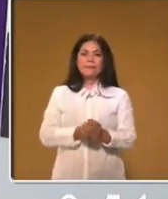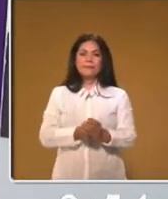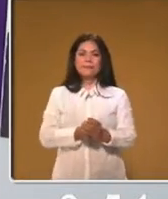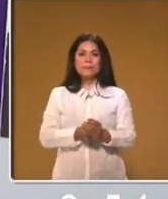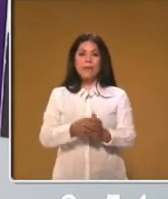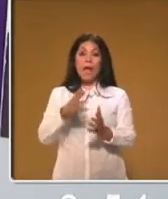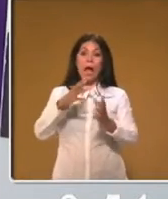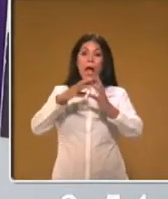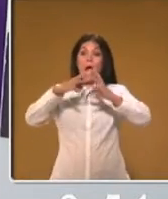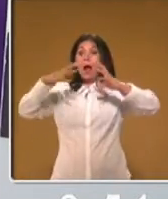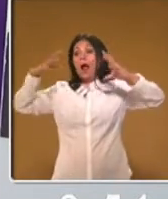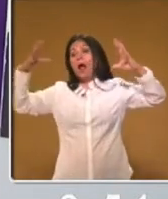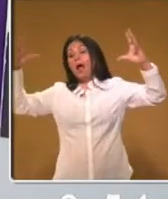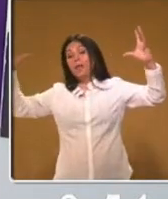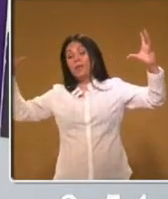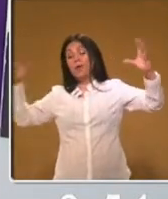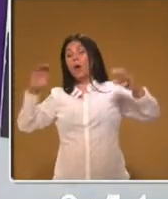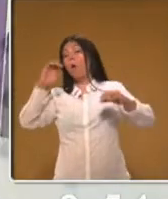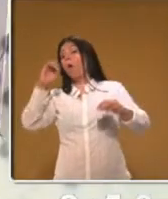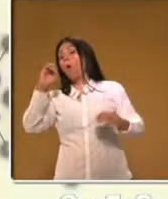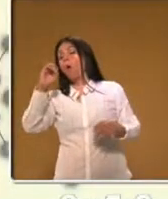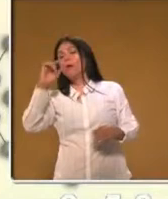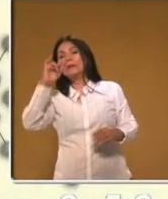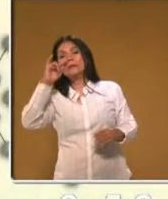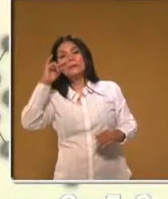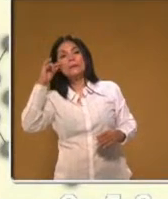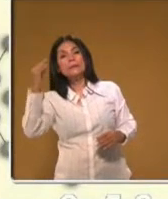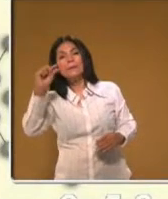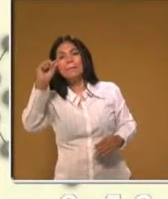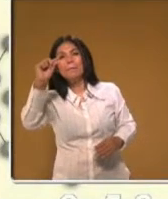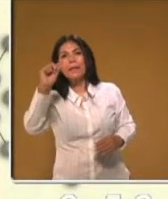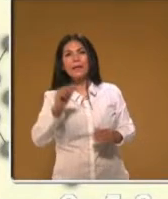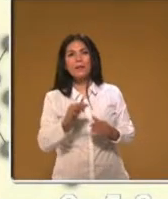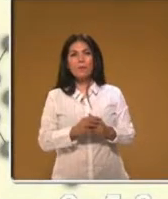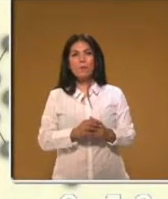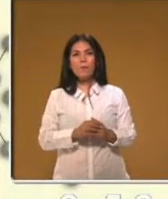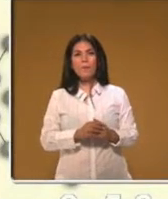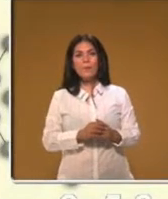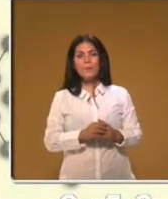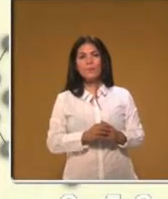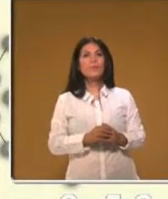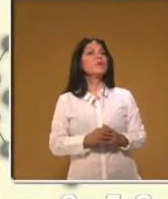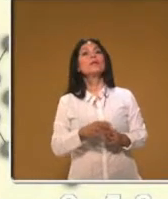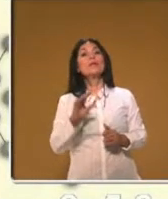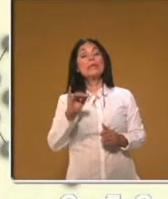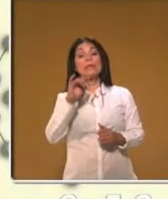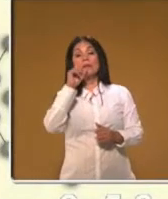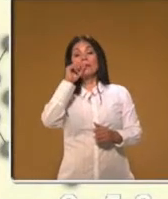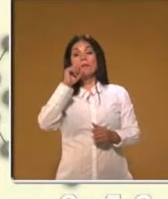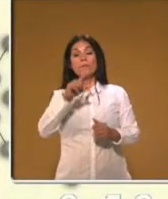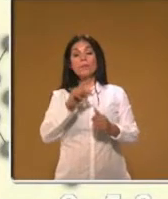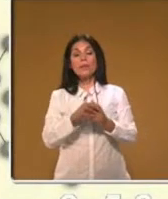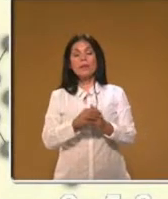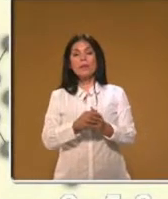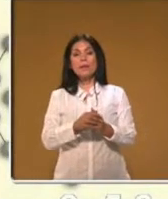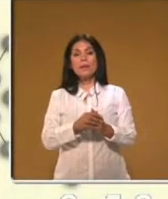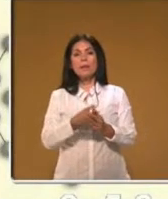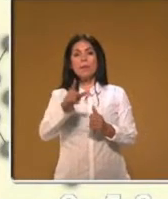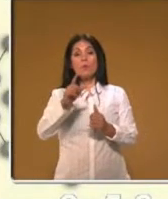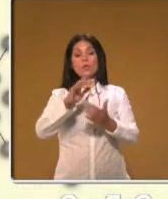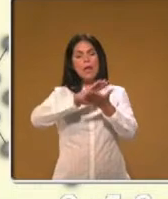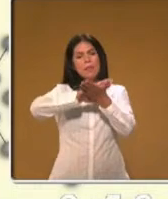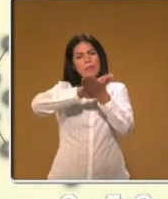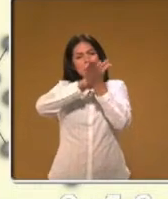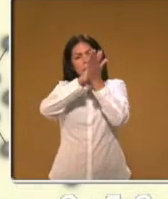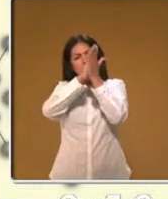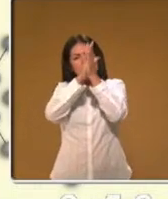en la fotografía que aparece en la parte inferior derecha. Y por último, y no menos importante, el estudiar la transformación de la materia